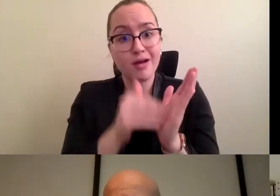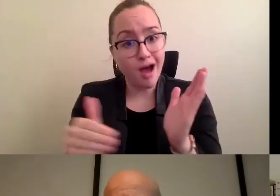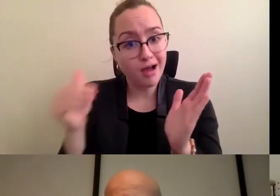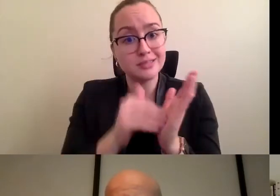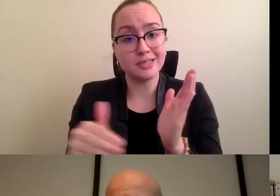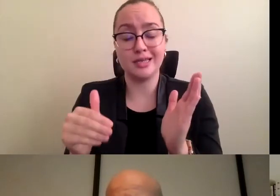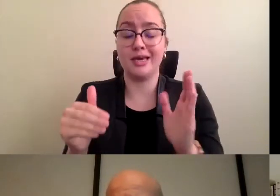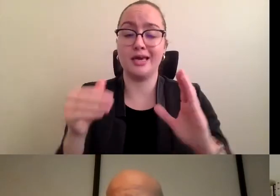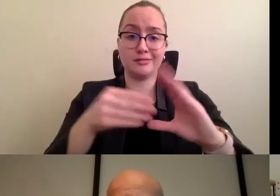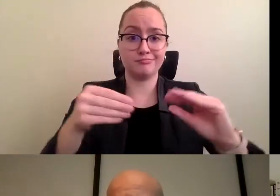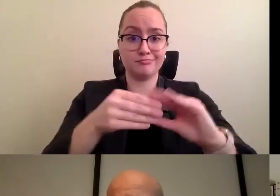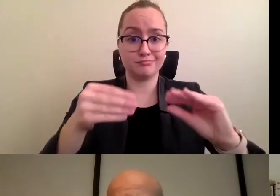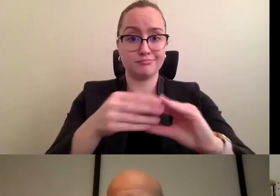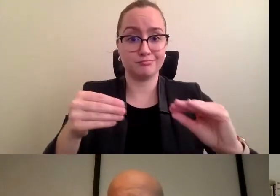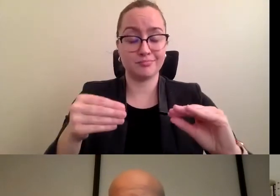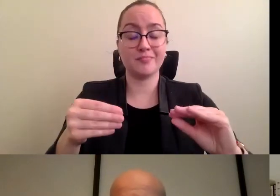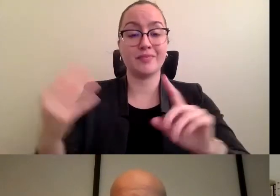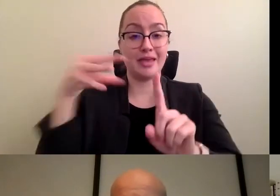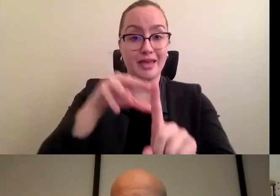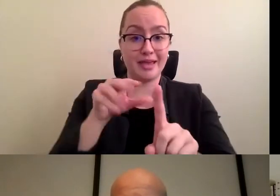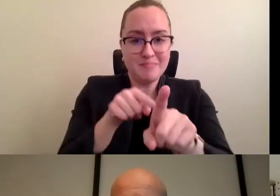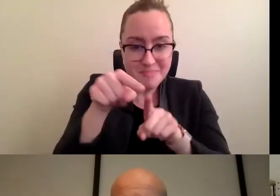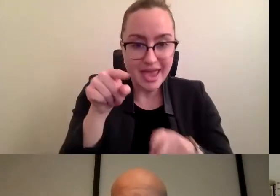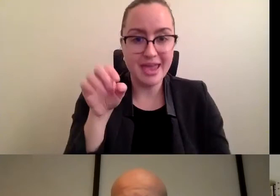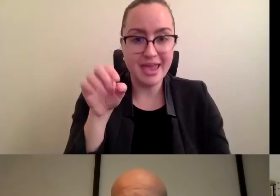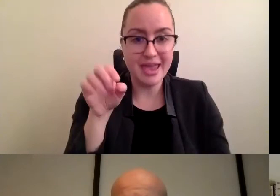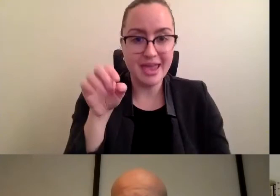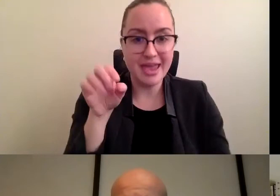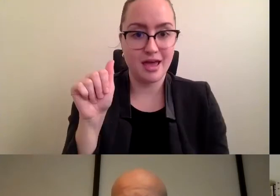grupos para dar para promover su retórica.